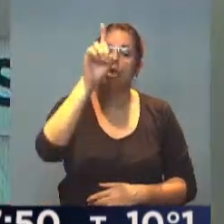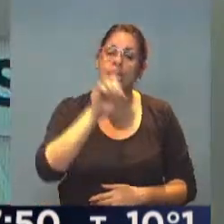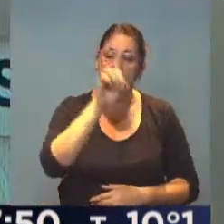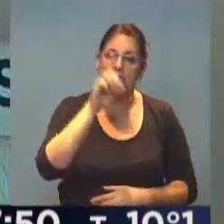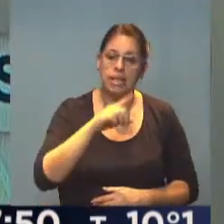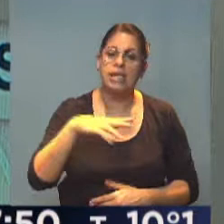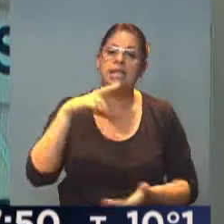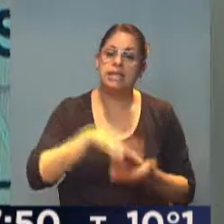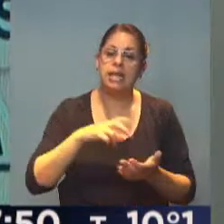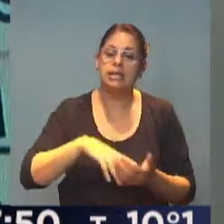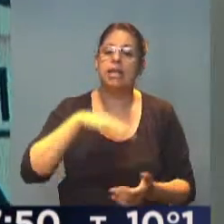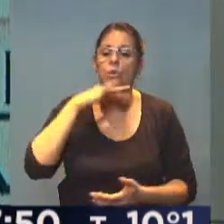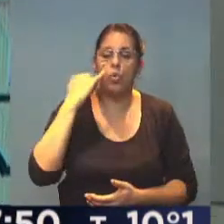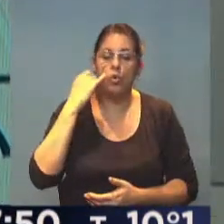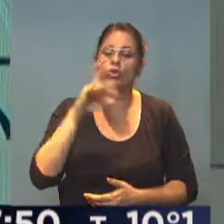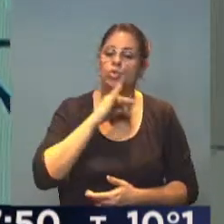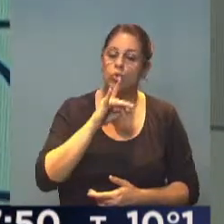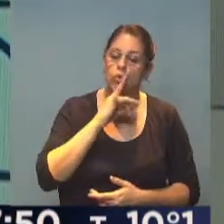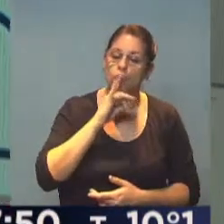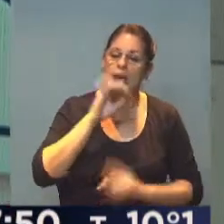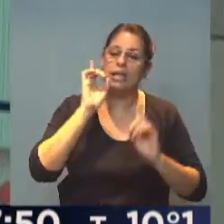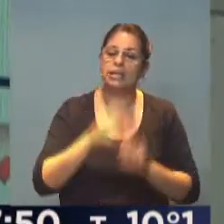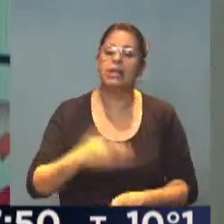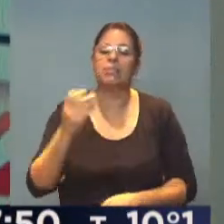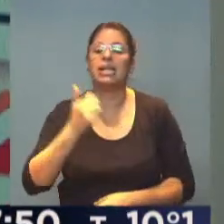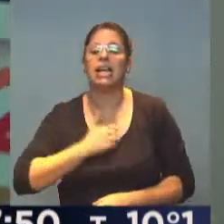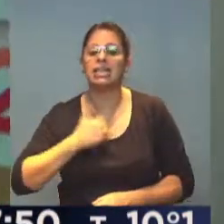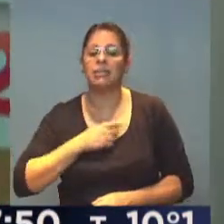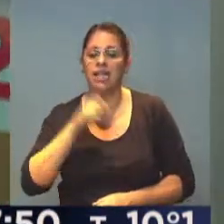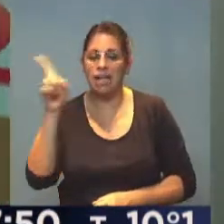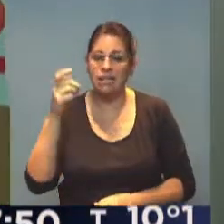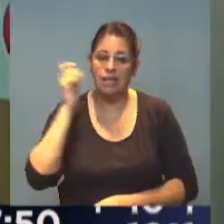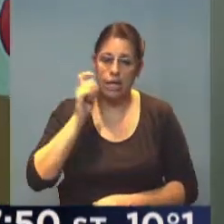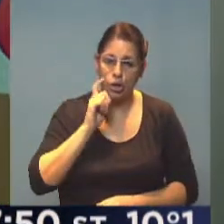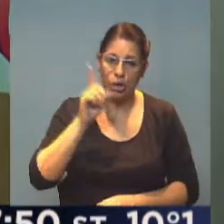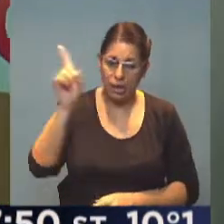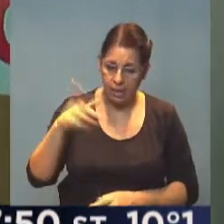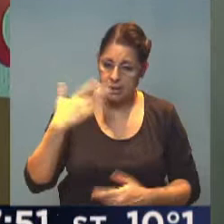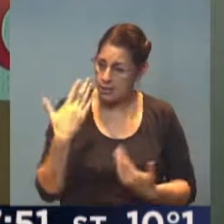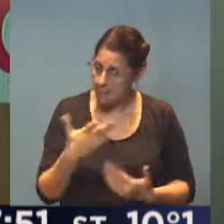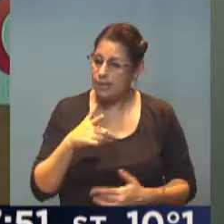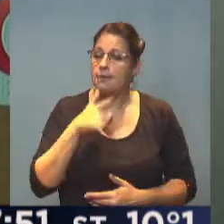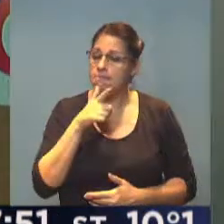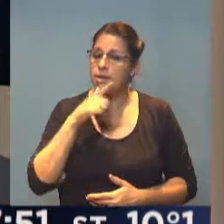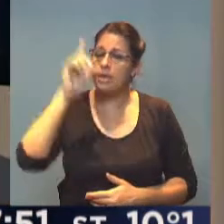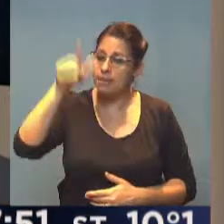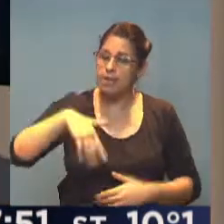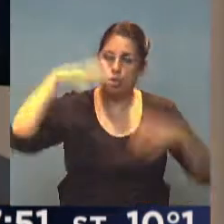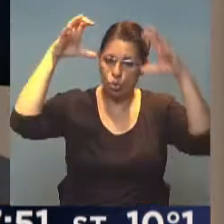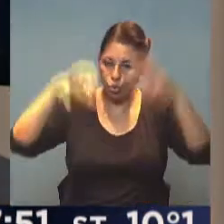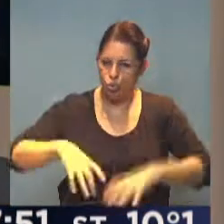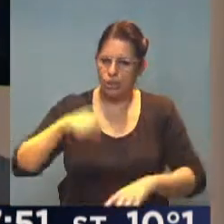en Salta, Jujuy, Tucumán, también muy en el este de Catamarca y La Rioja, podría producirse algo de precipitación,